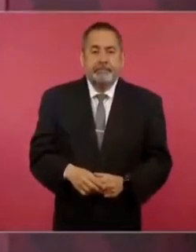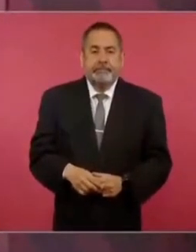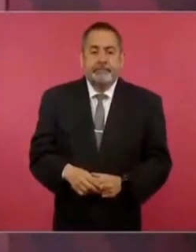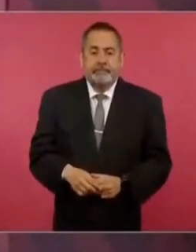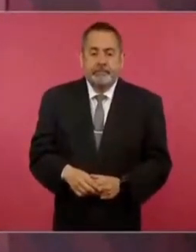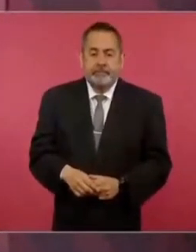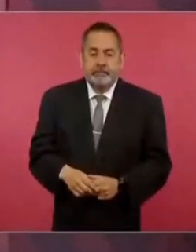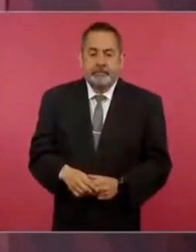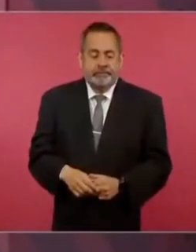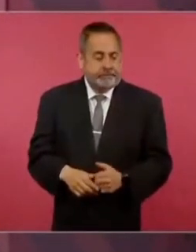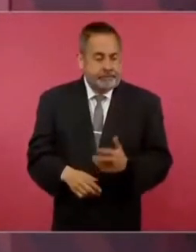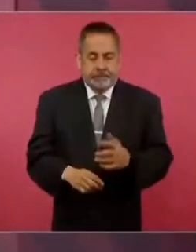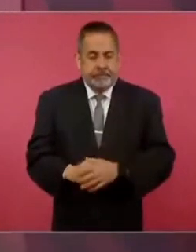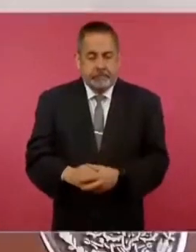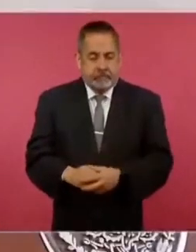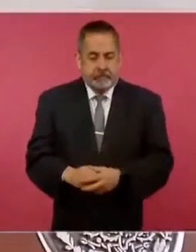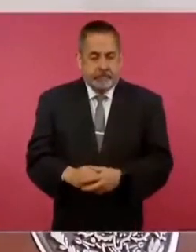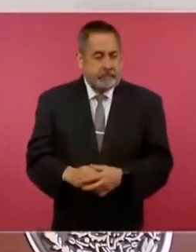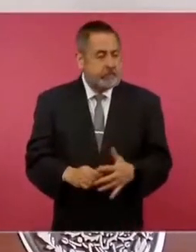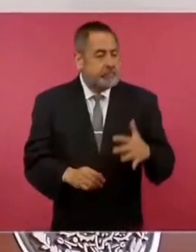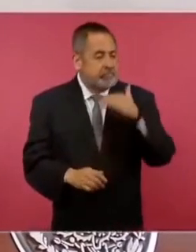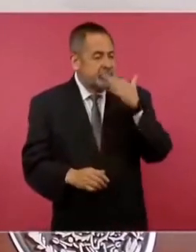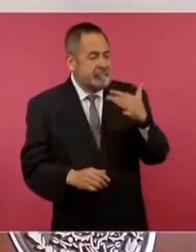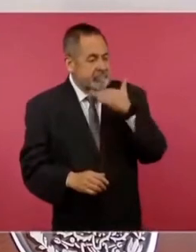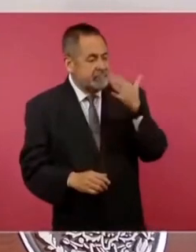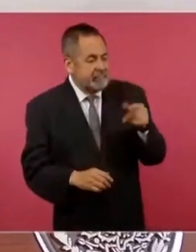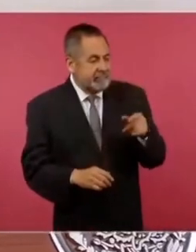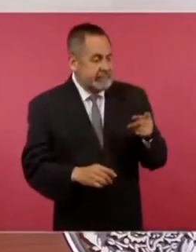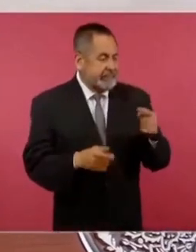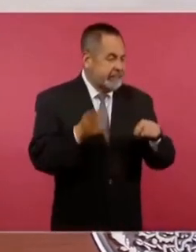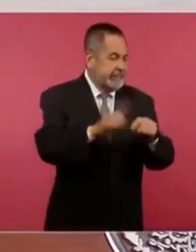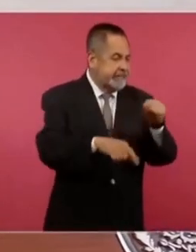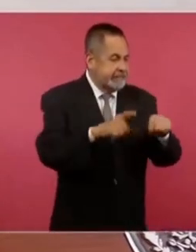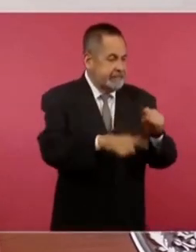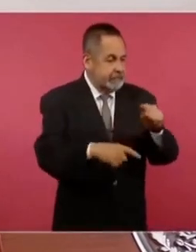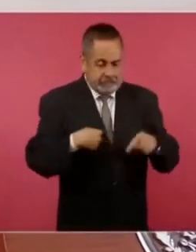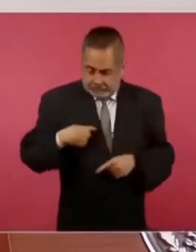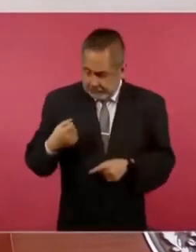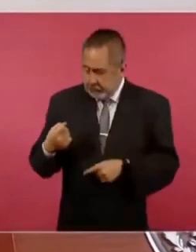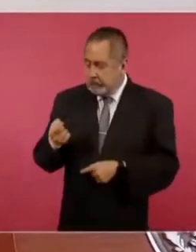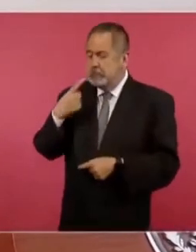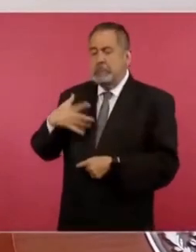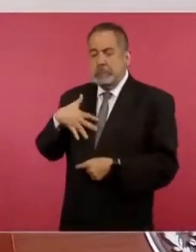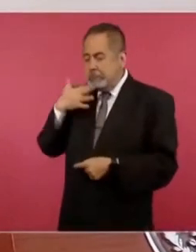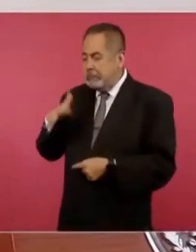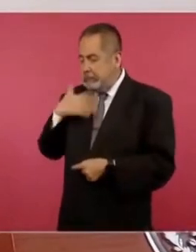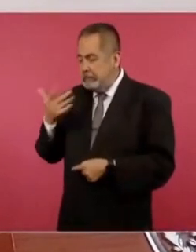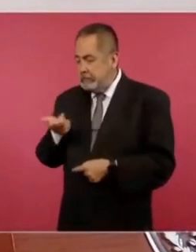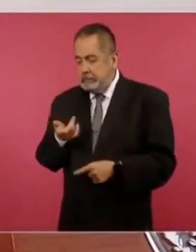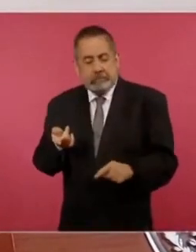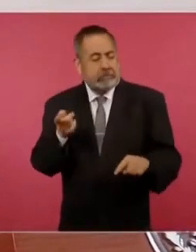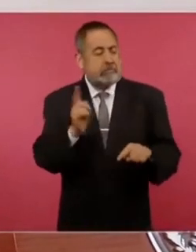No se puede combatir la corrupción si no se tiene autoridad moral.